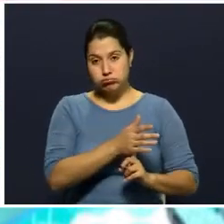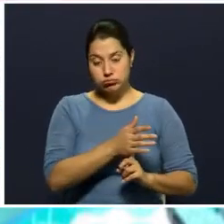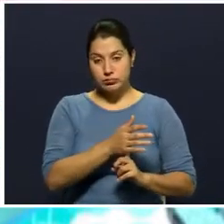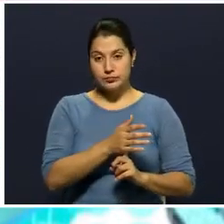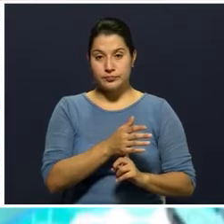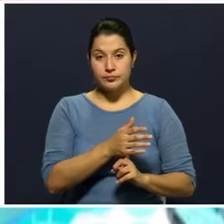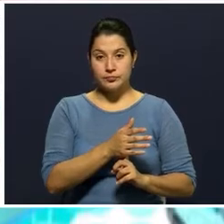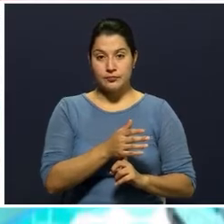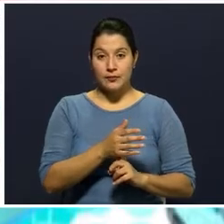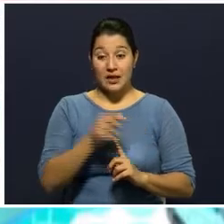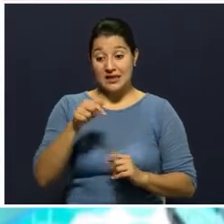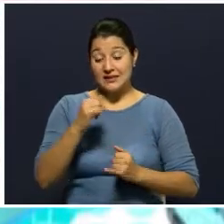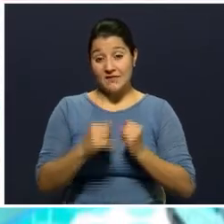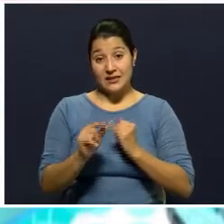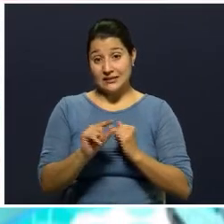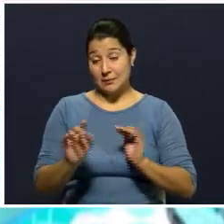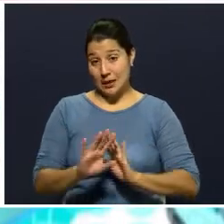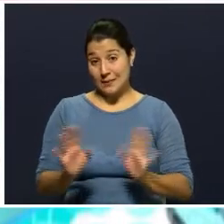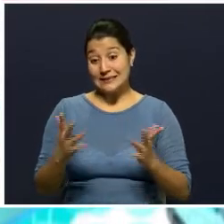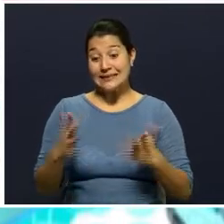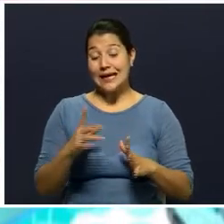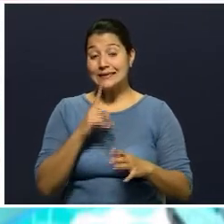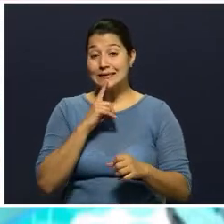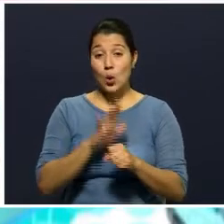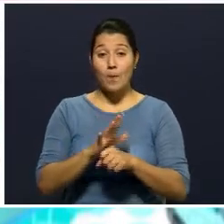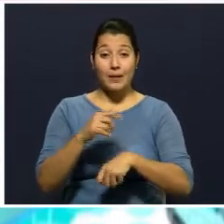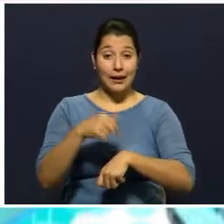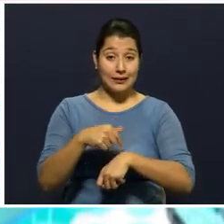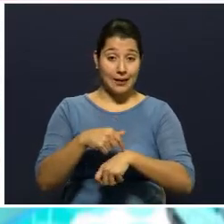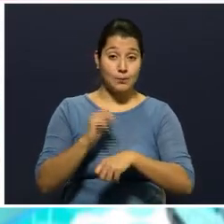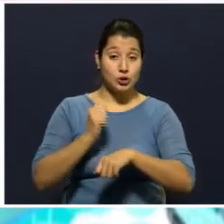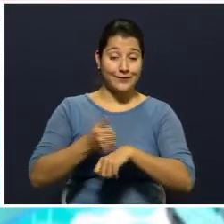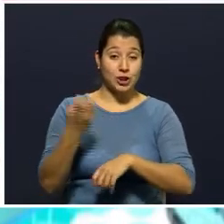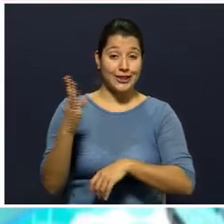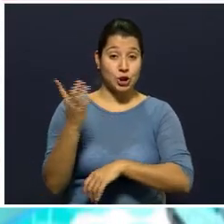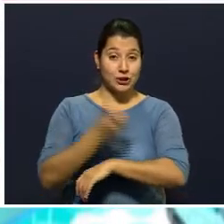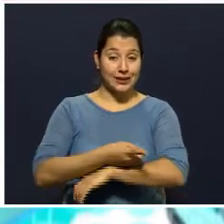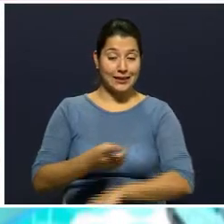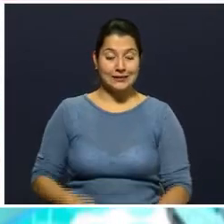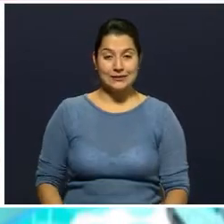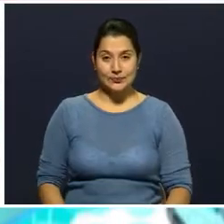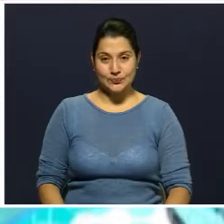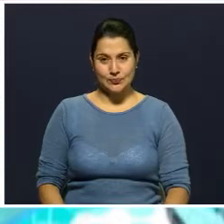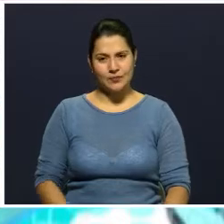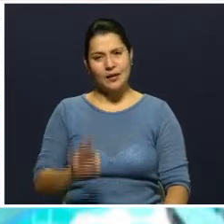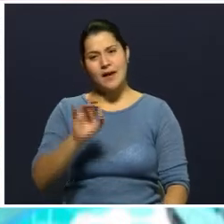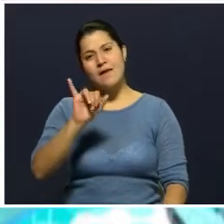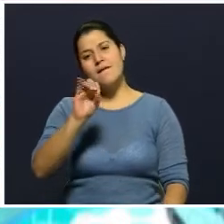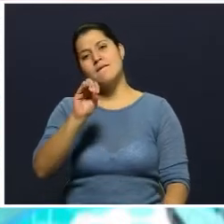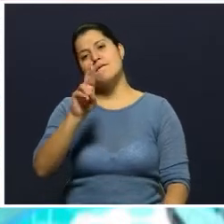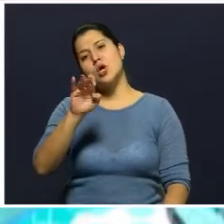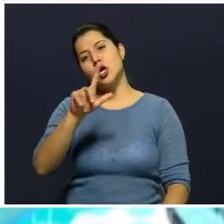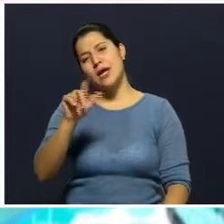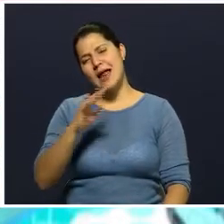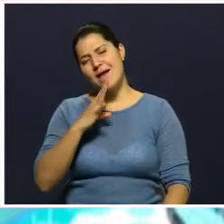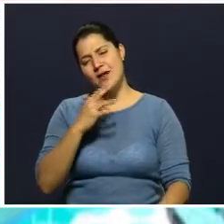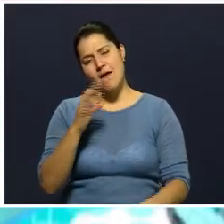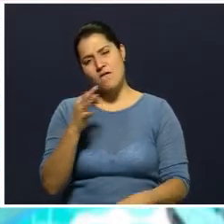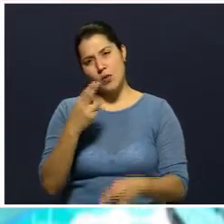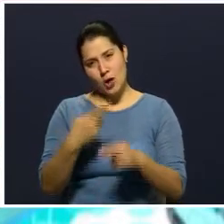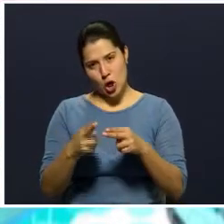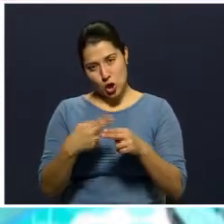queda del fin de semana, que estaría cumpliendo ya los 14 días. Doña Fiorella, háblenos un poco brevemente, porque